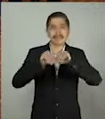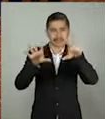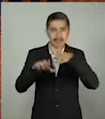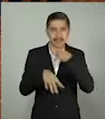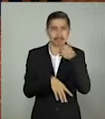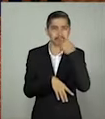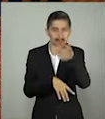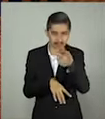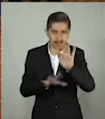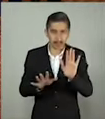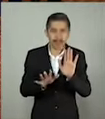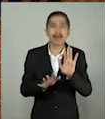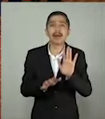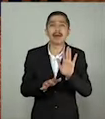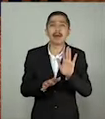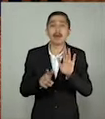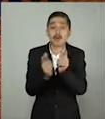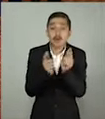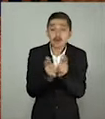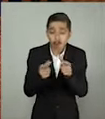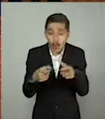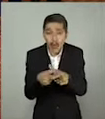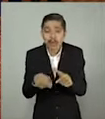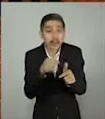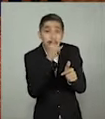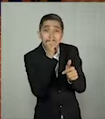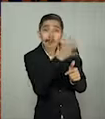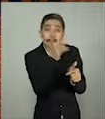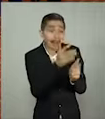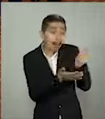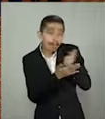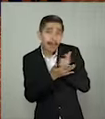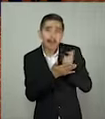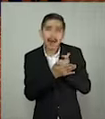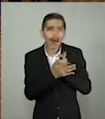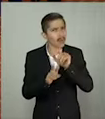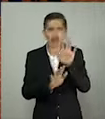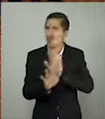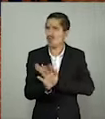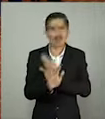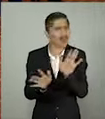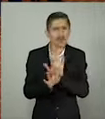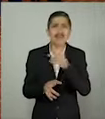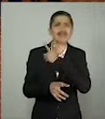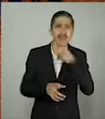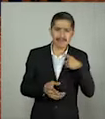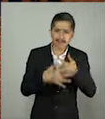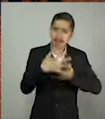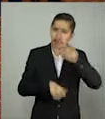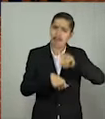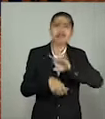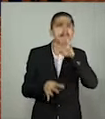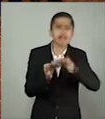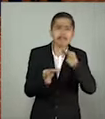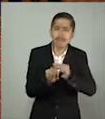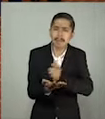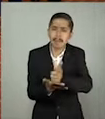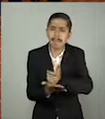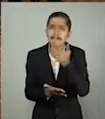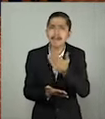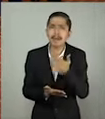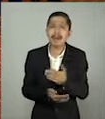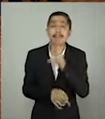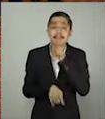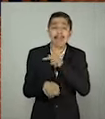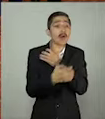este grupo de personas no reclaman salarios porque no se les adeuda ni una sola quincena. No